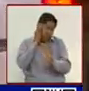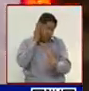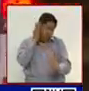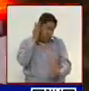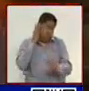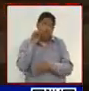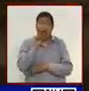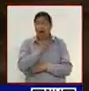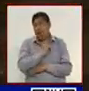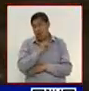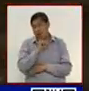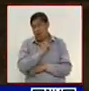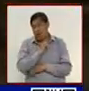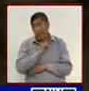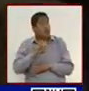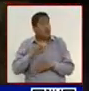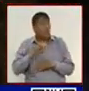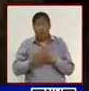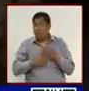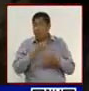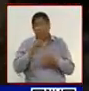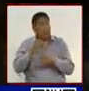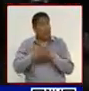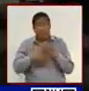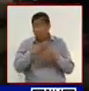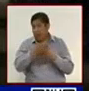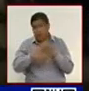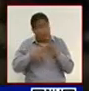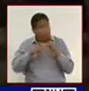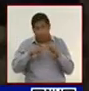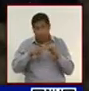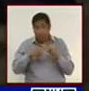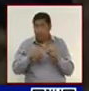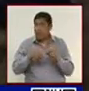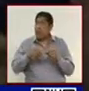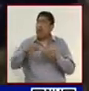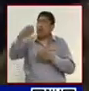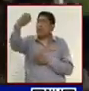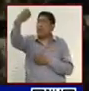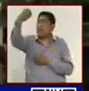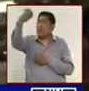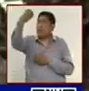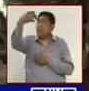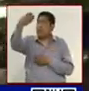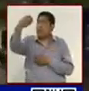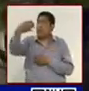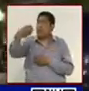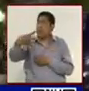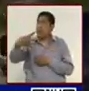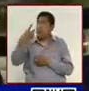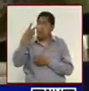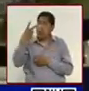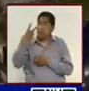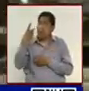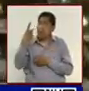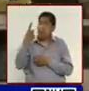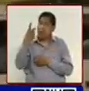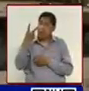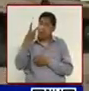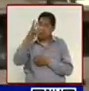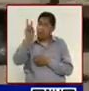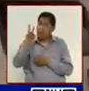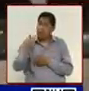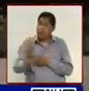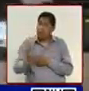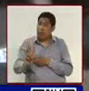de movilidades, ¿no? Y no avanza, no avanza, no avanza, no avanza, no avanza. Bien, el semáforo en estos momentos va a cambiar. Entonces, hay dos, uno está en